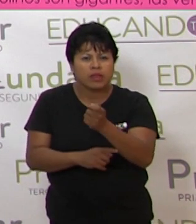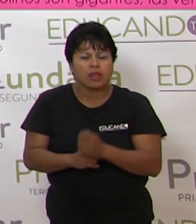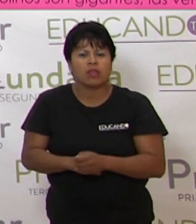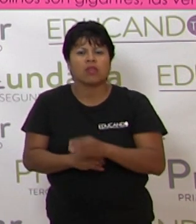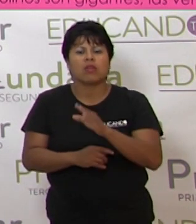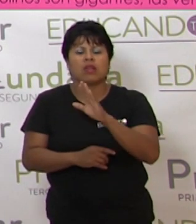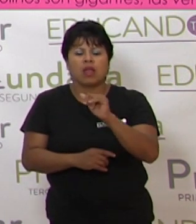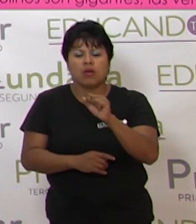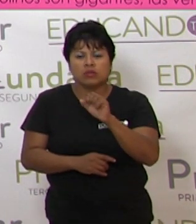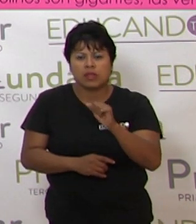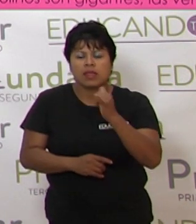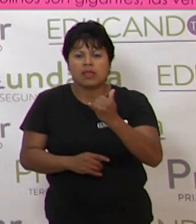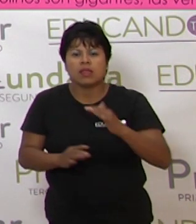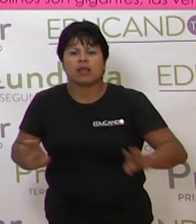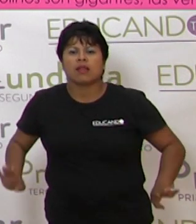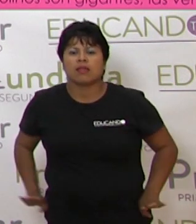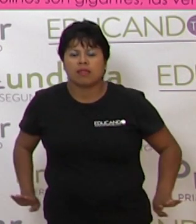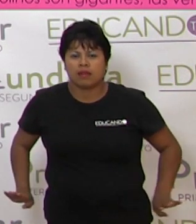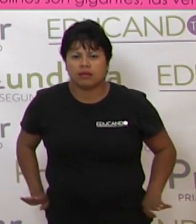causas y características.